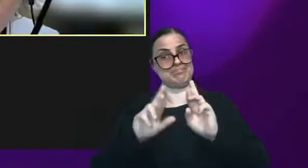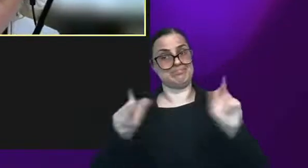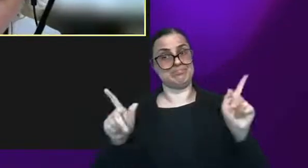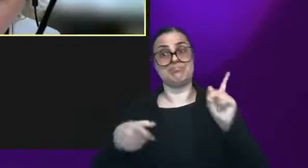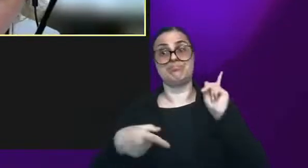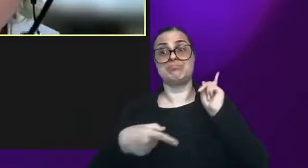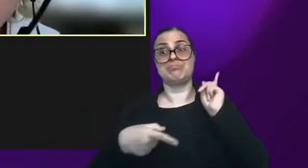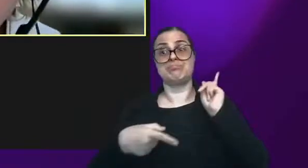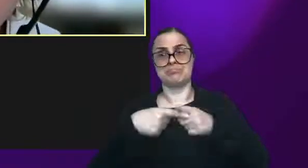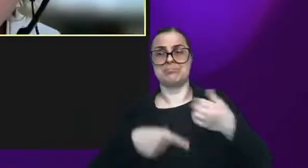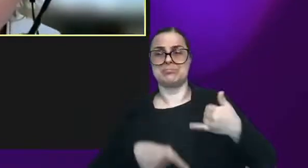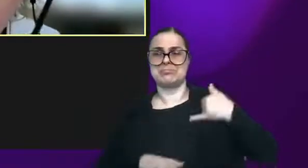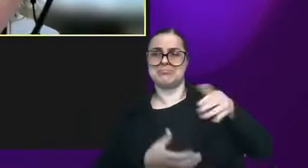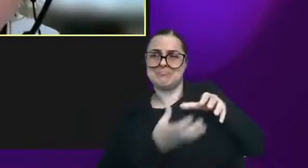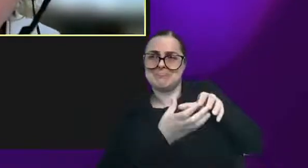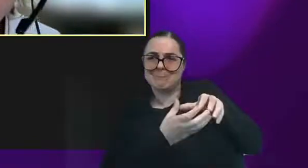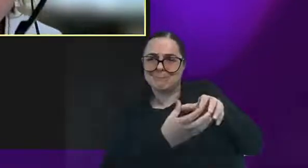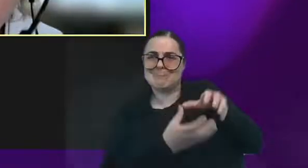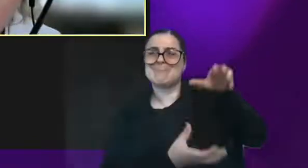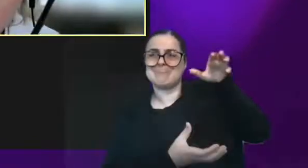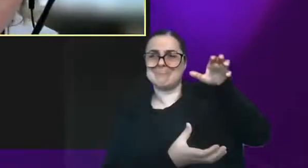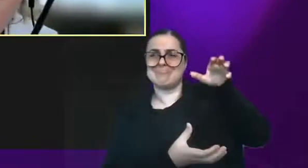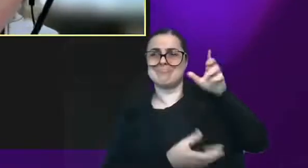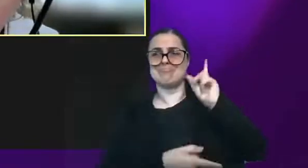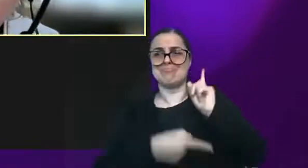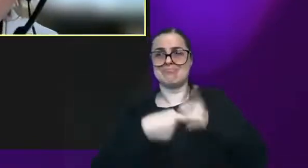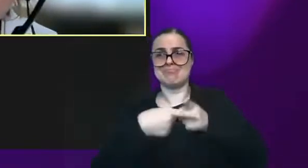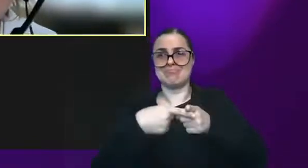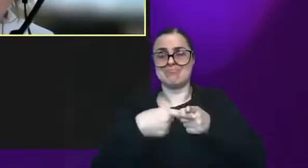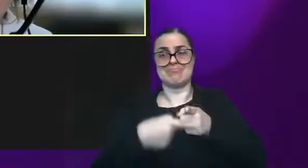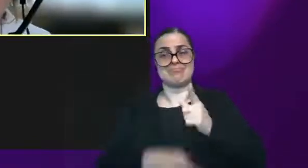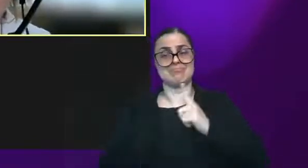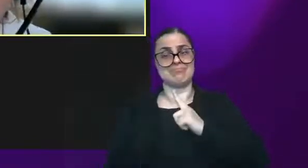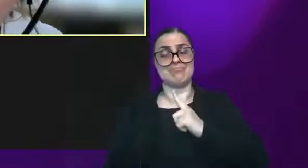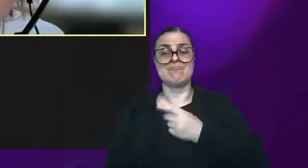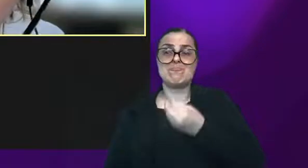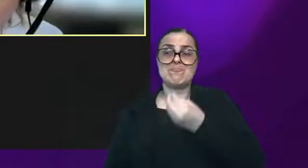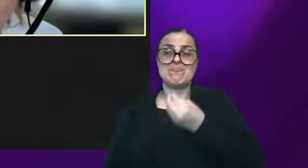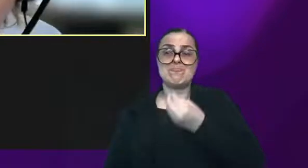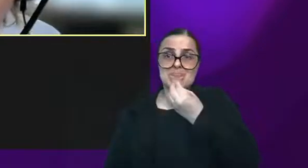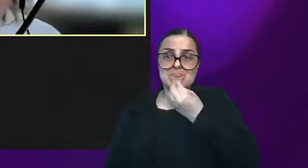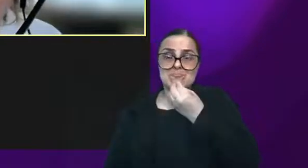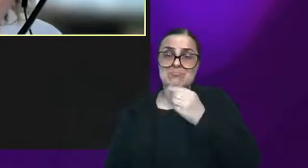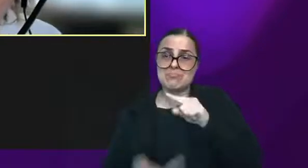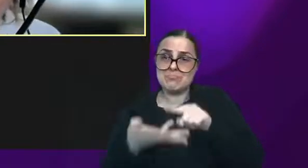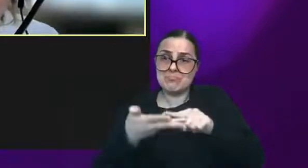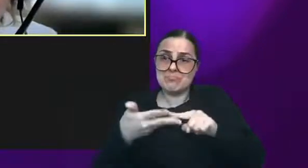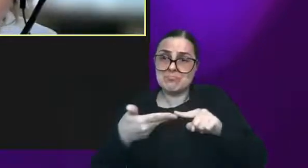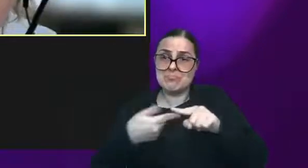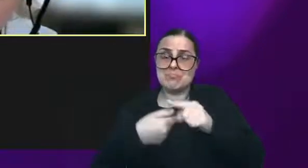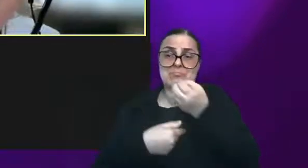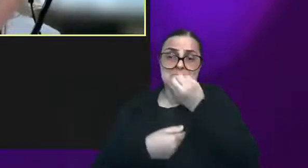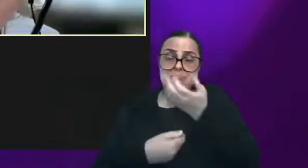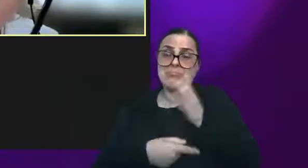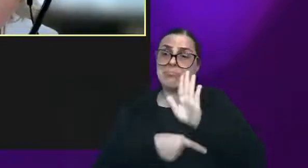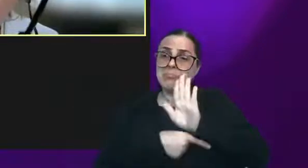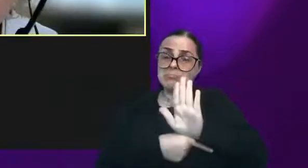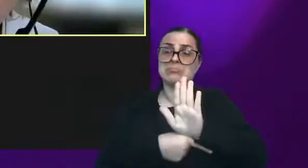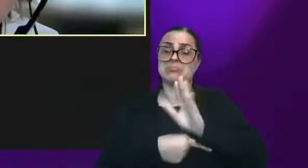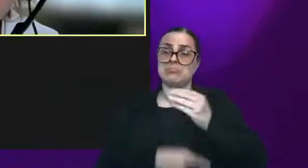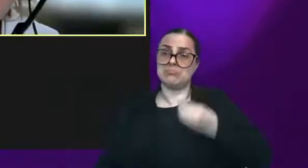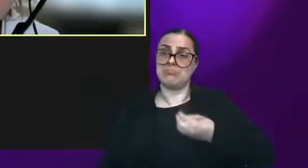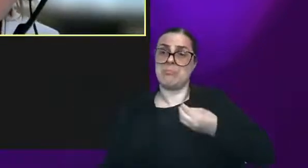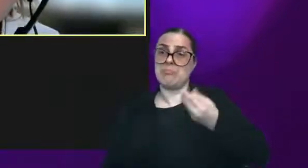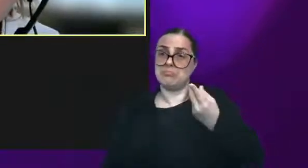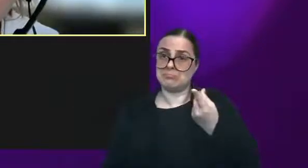la posibilidad de beneficio de sobrevida, el benefit survival que hablaba antes, es mucho